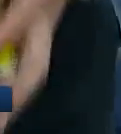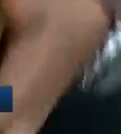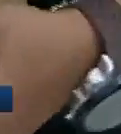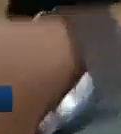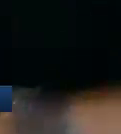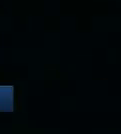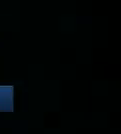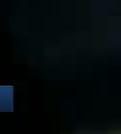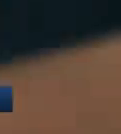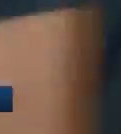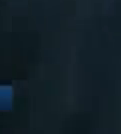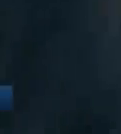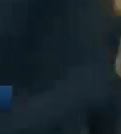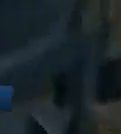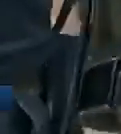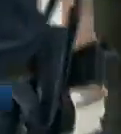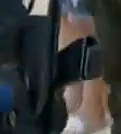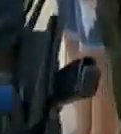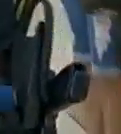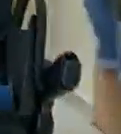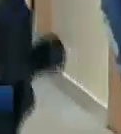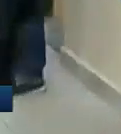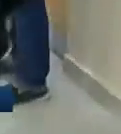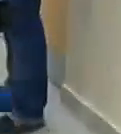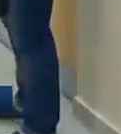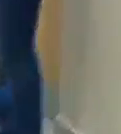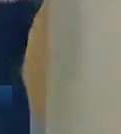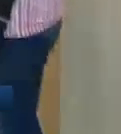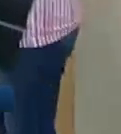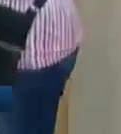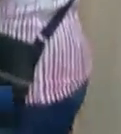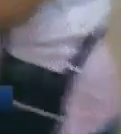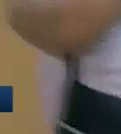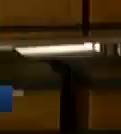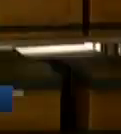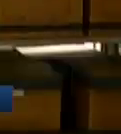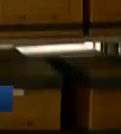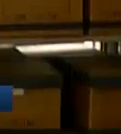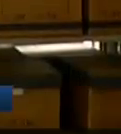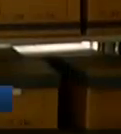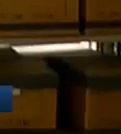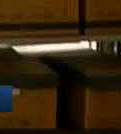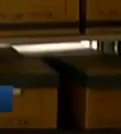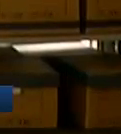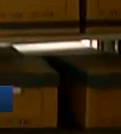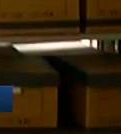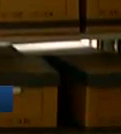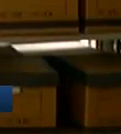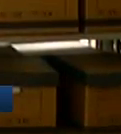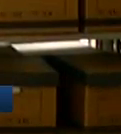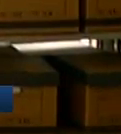Estados Unidos de Norteamérica. Ya regresamos con esta y otras informaciones.